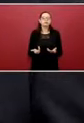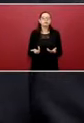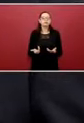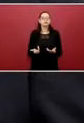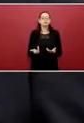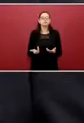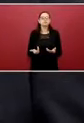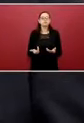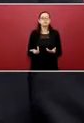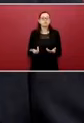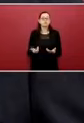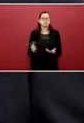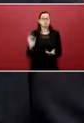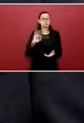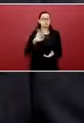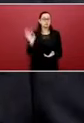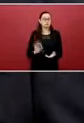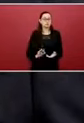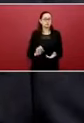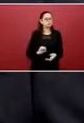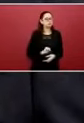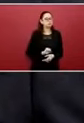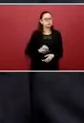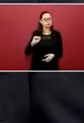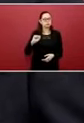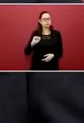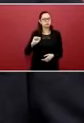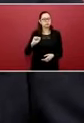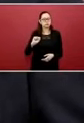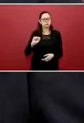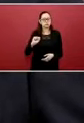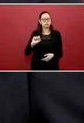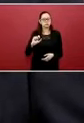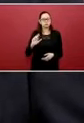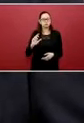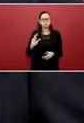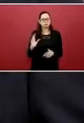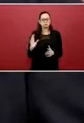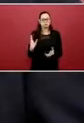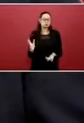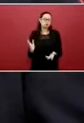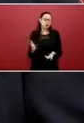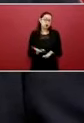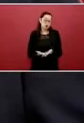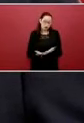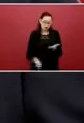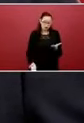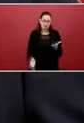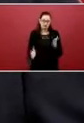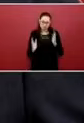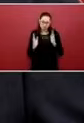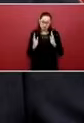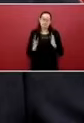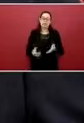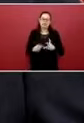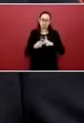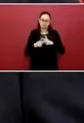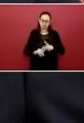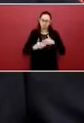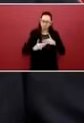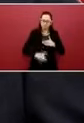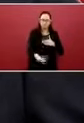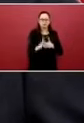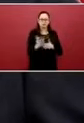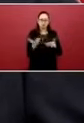En un porcentaje considerable, y ya se está actuando de